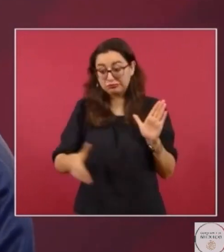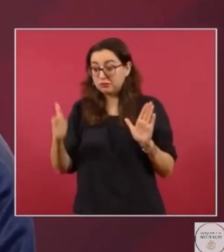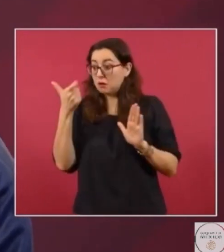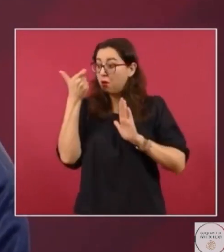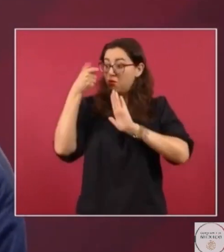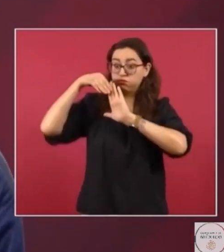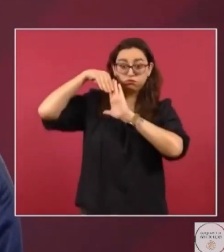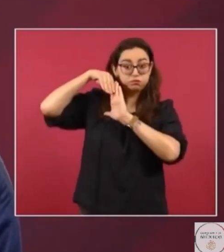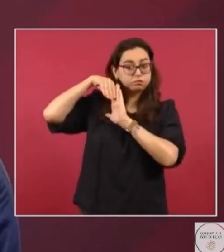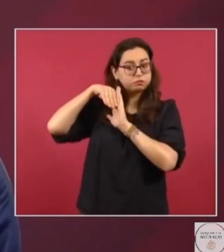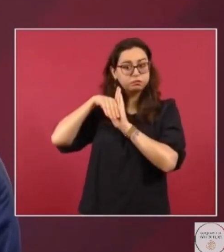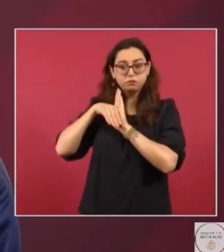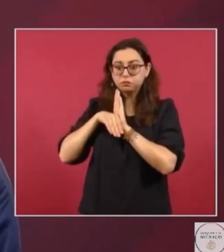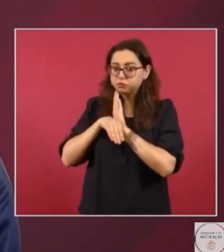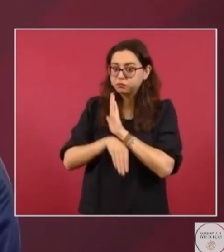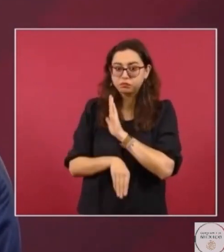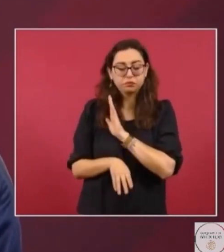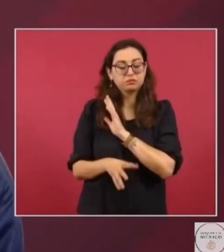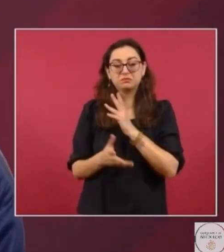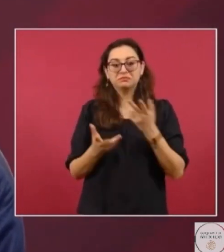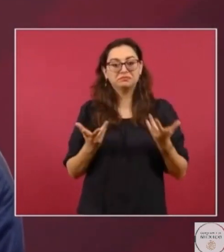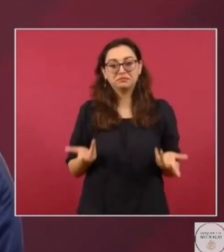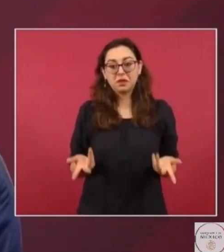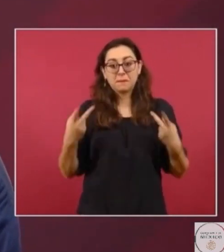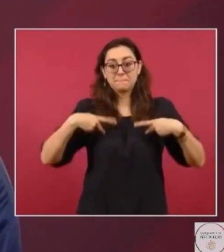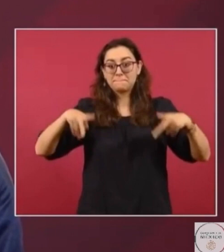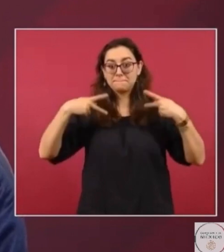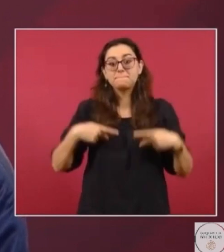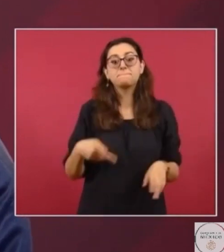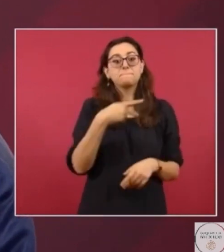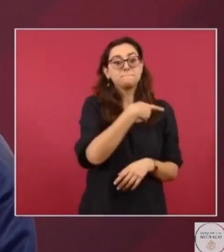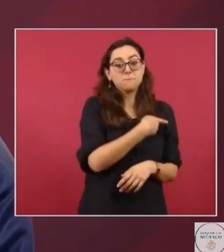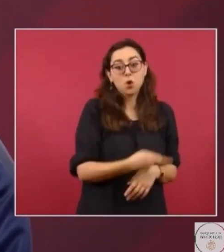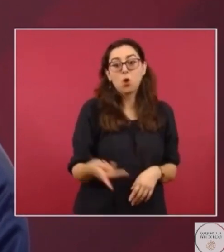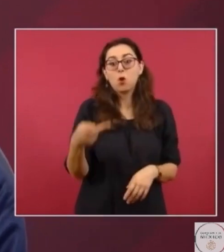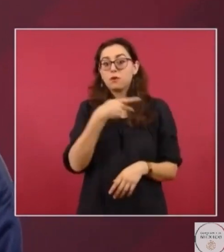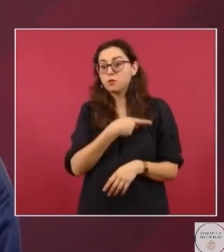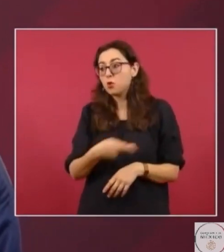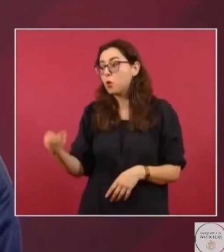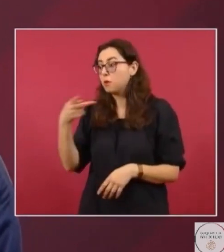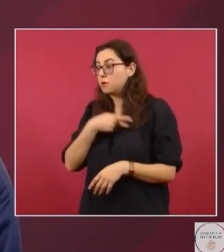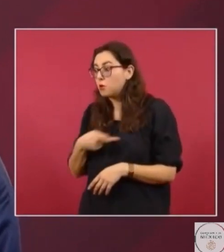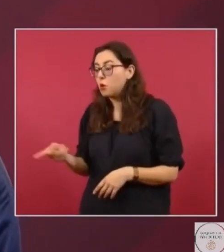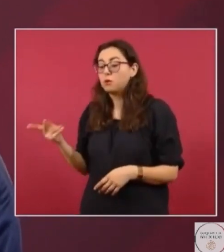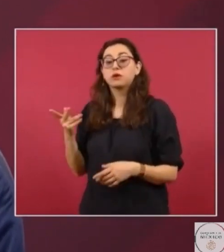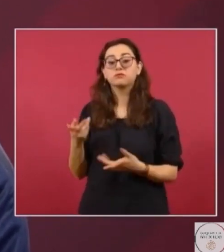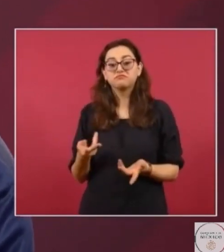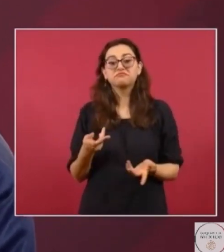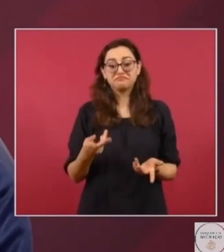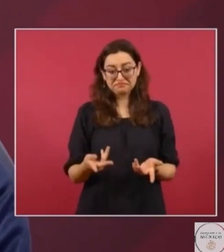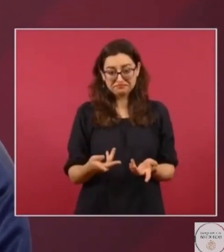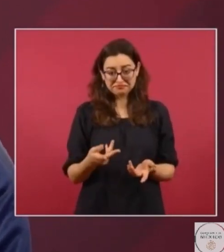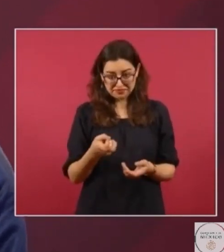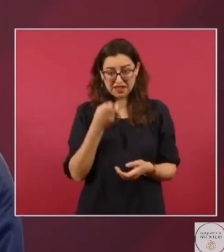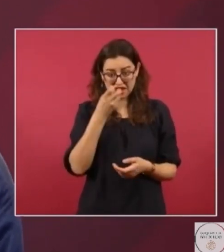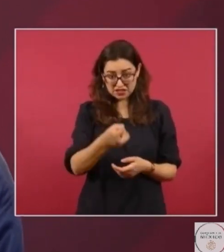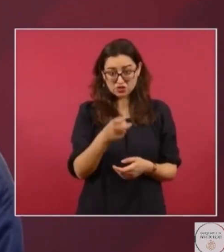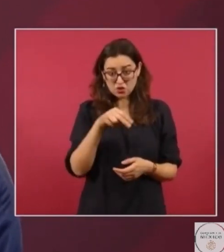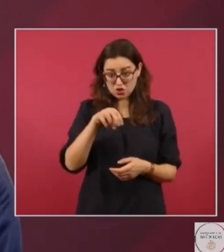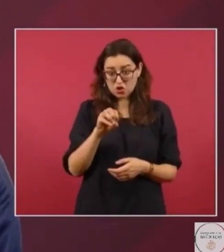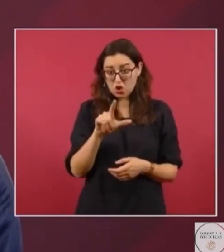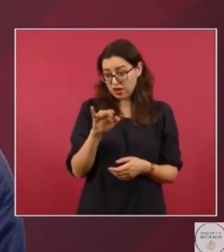¿Cómo empobrecieron a la gente? Eso es el neoliberalismo. Eso es lo que quieren que